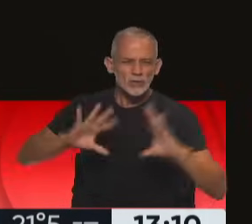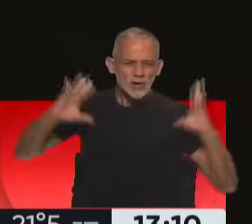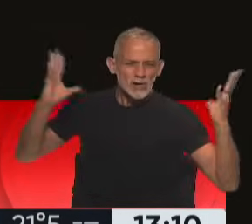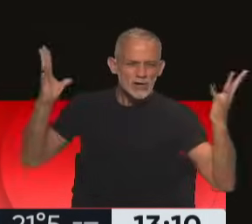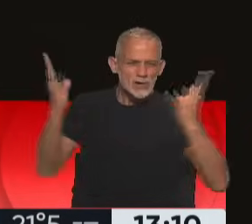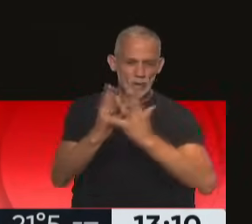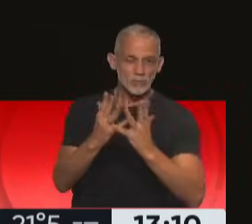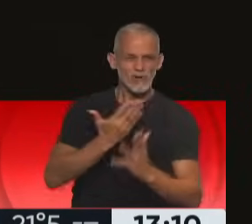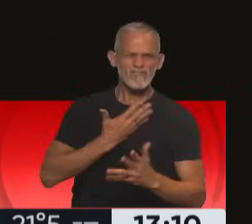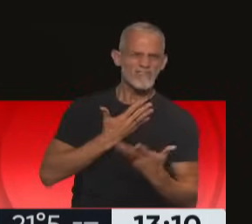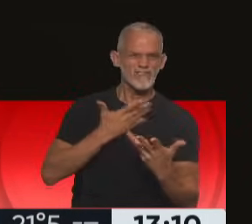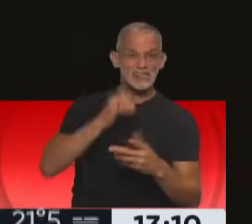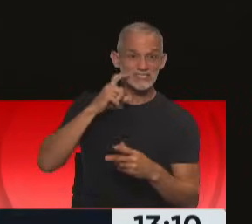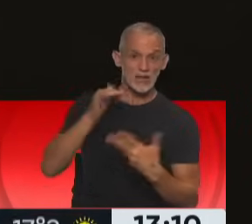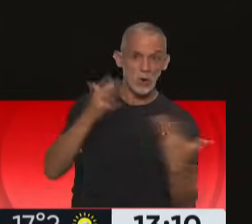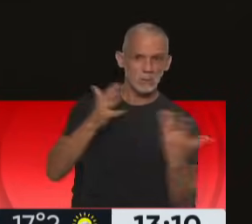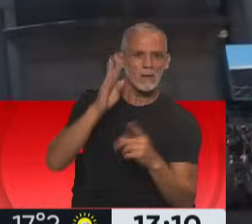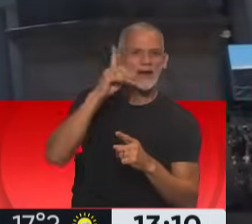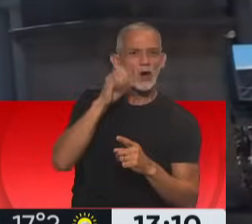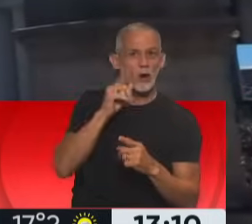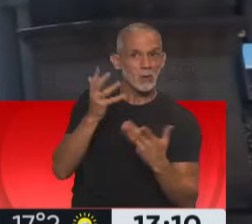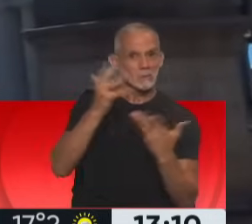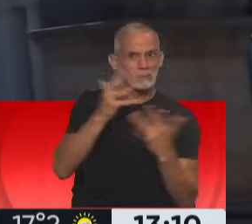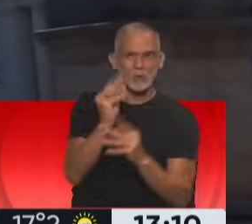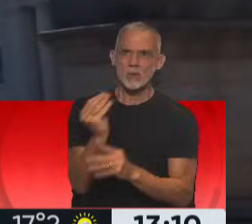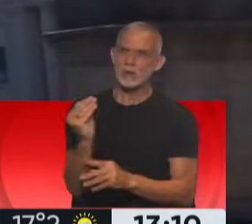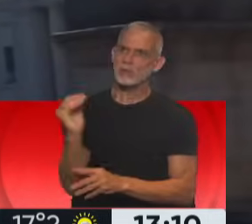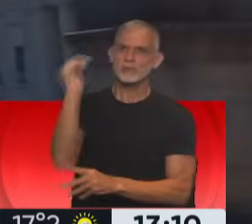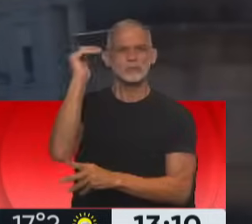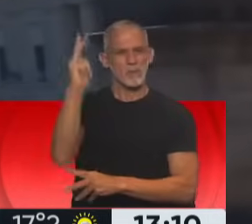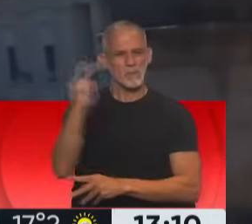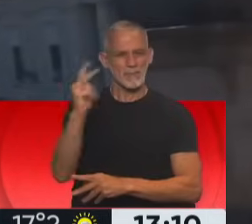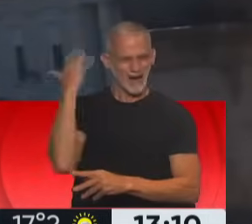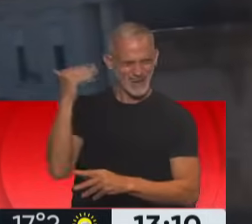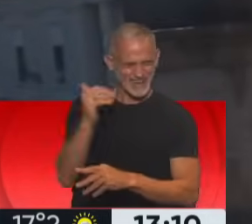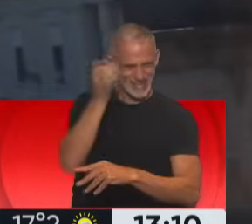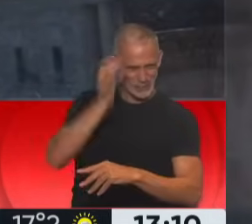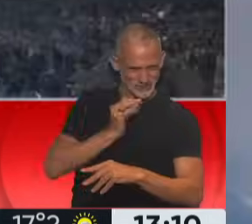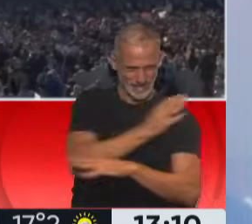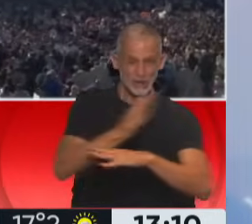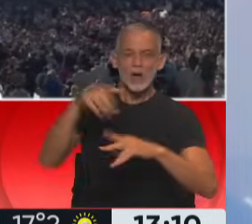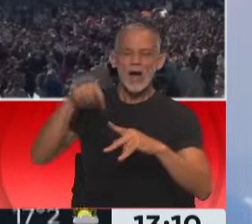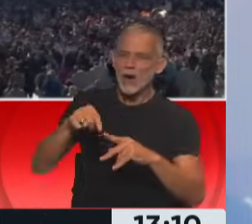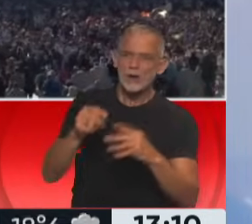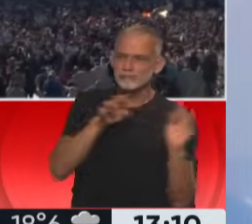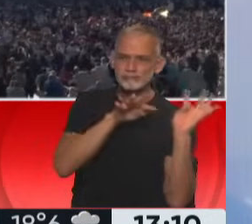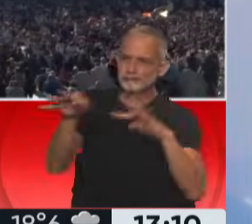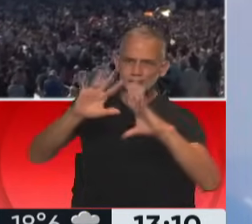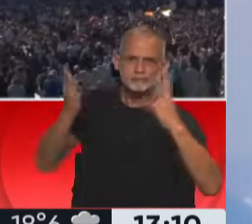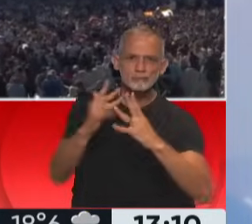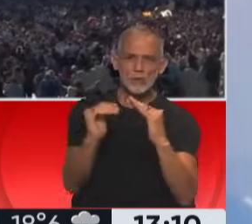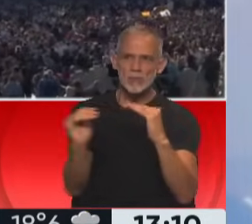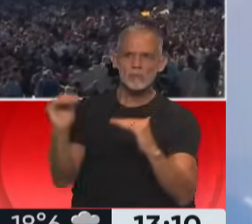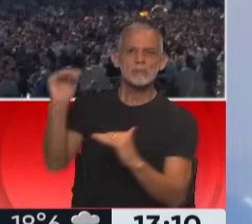tal Francisco, a un tal Bergoglio, a un tal Jorge, hoy traslada al trono